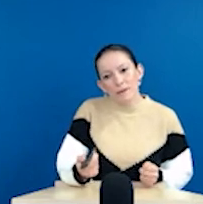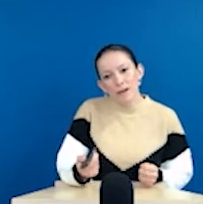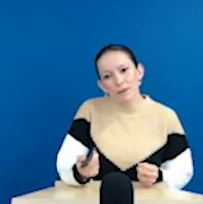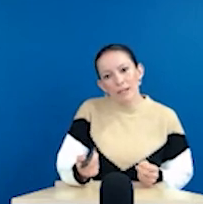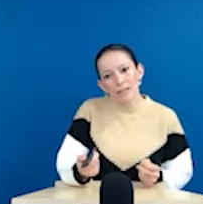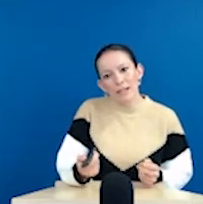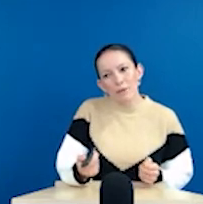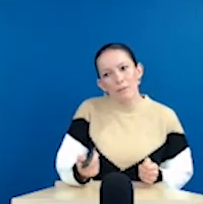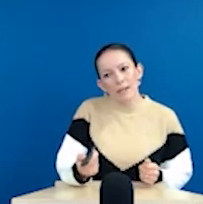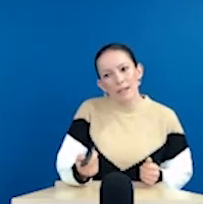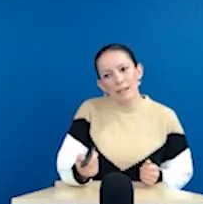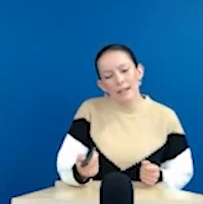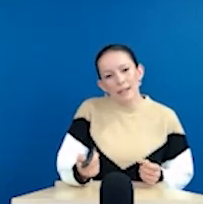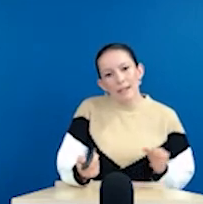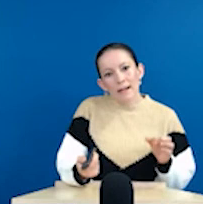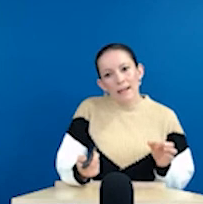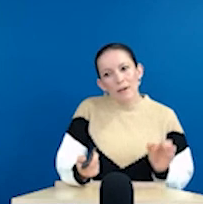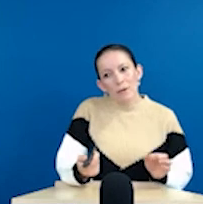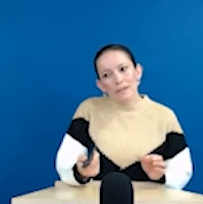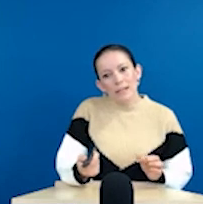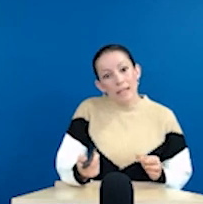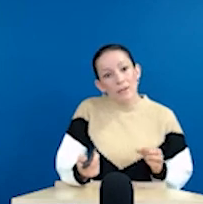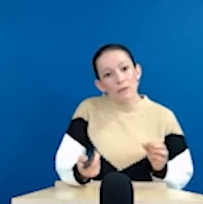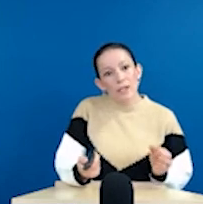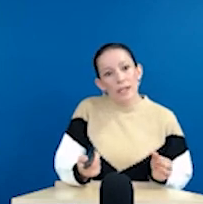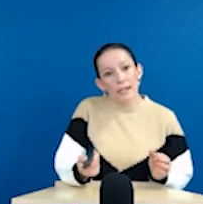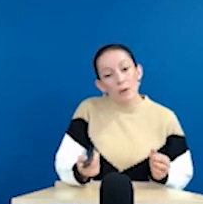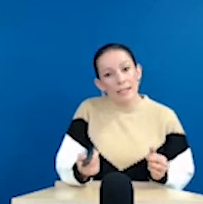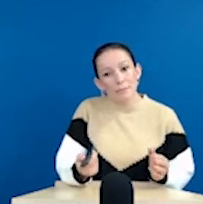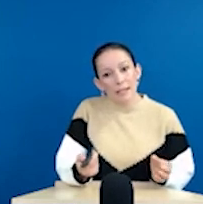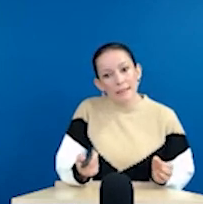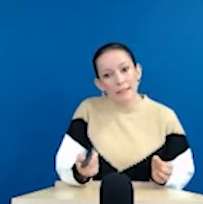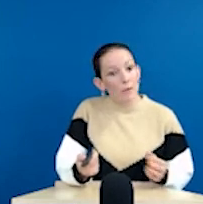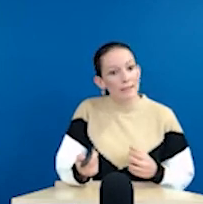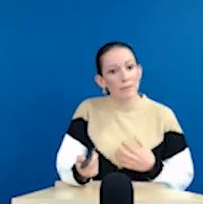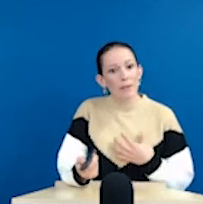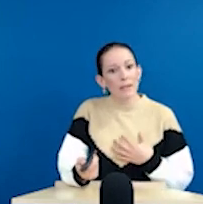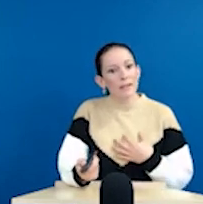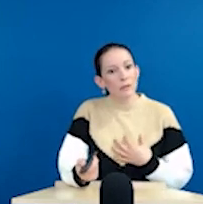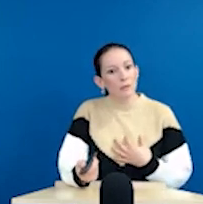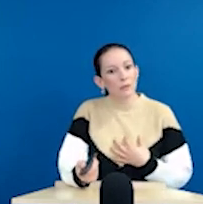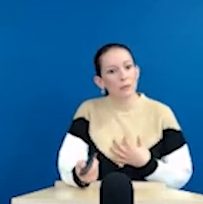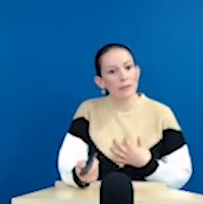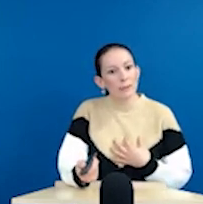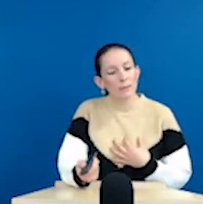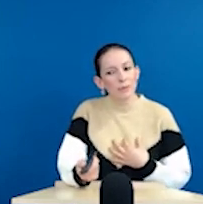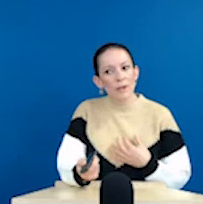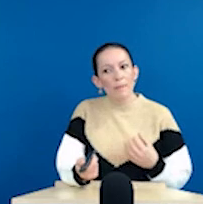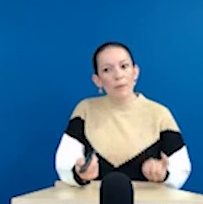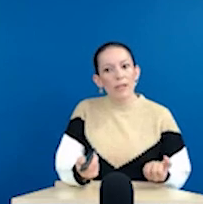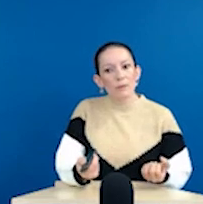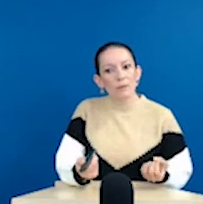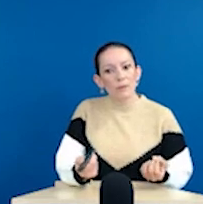grupo de trabajo trata de no olvidar cada cosa que ellos quieren, expresan o que simplemente nosotros lo